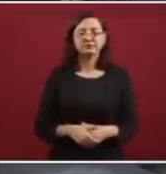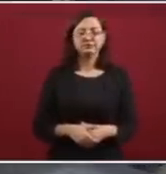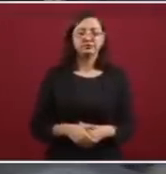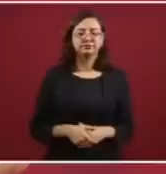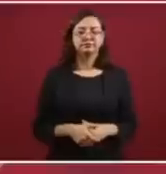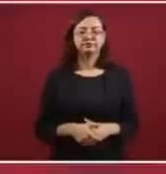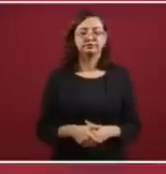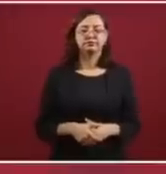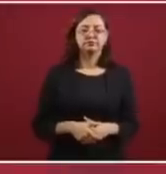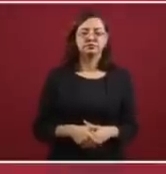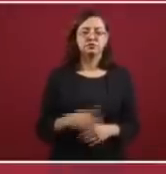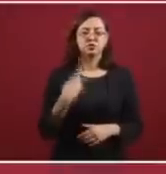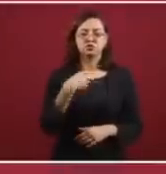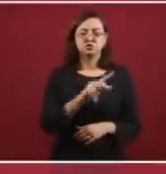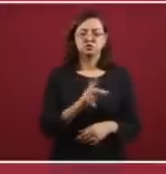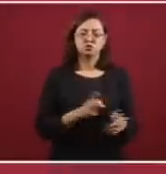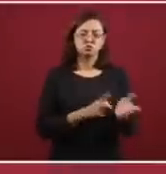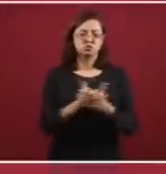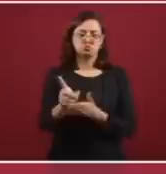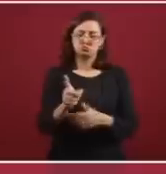Pero pues tienen todo su derecho.